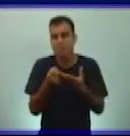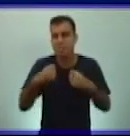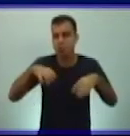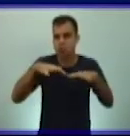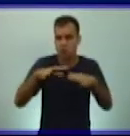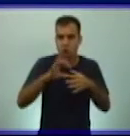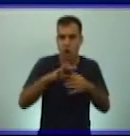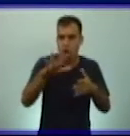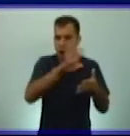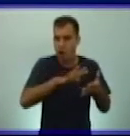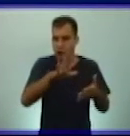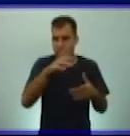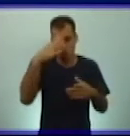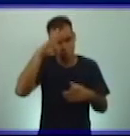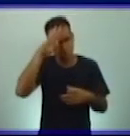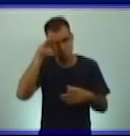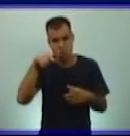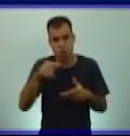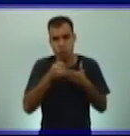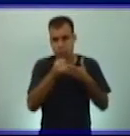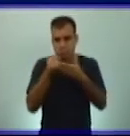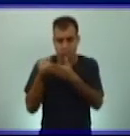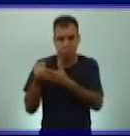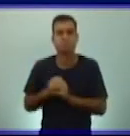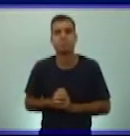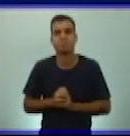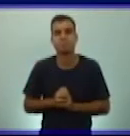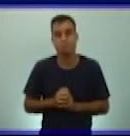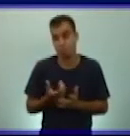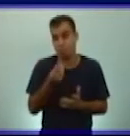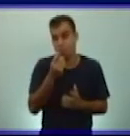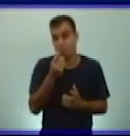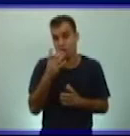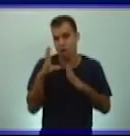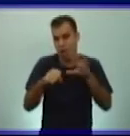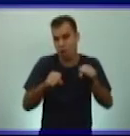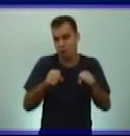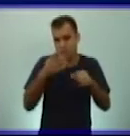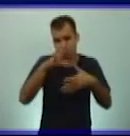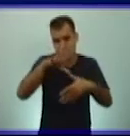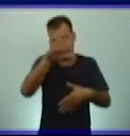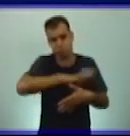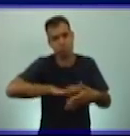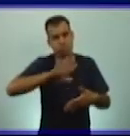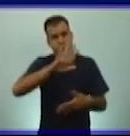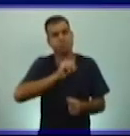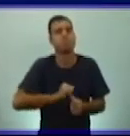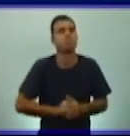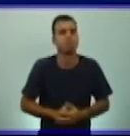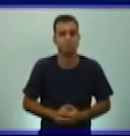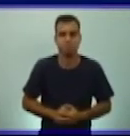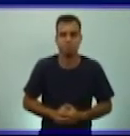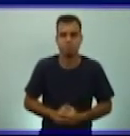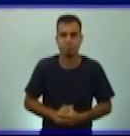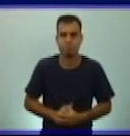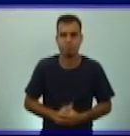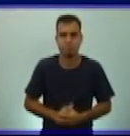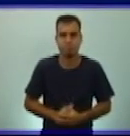de Cuba a estas, bueno, a la conquista de América en el Nuevo